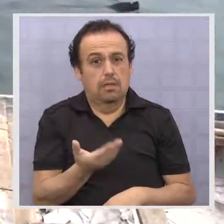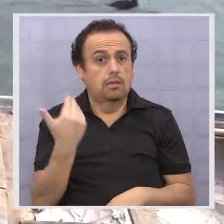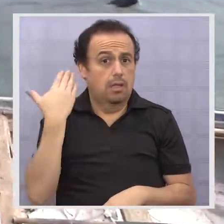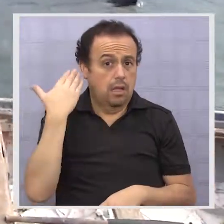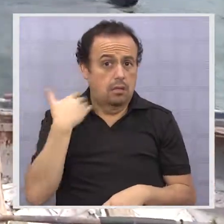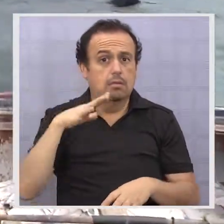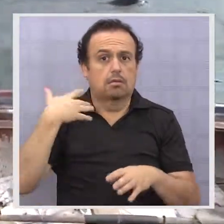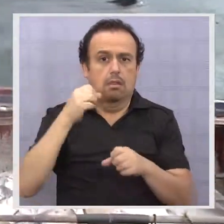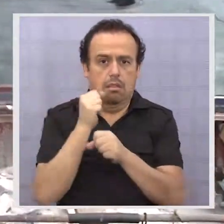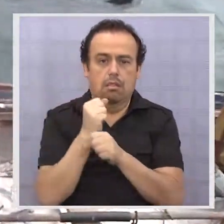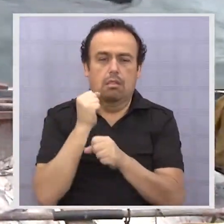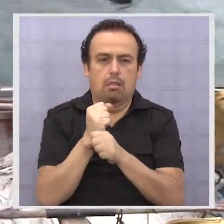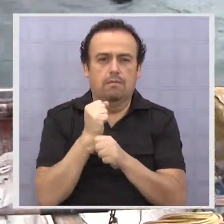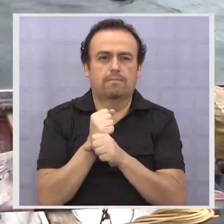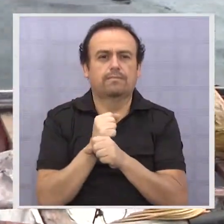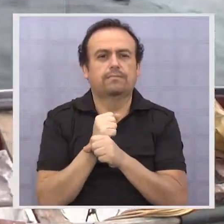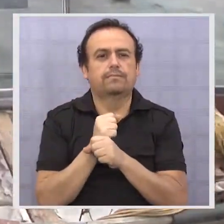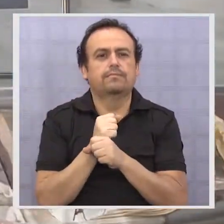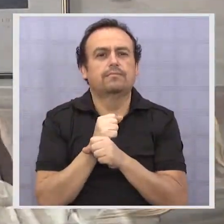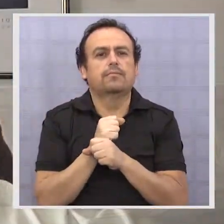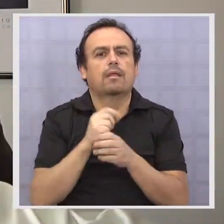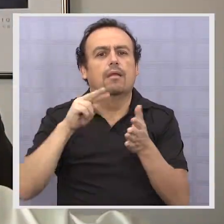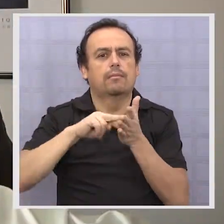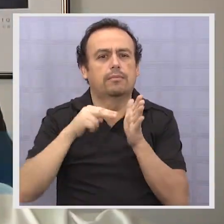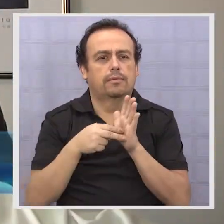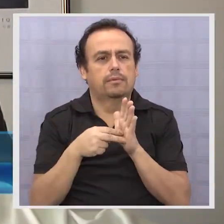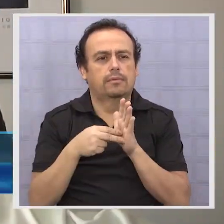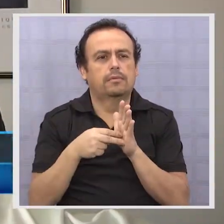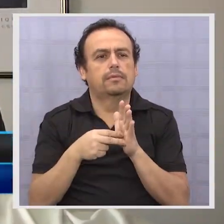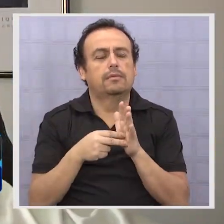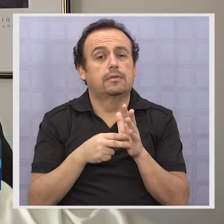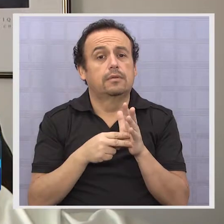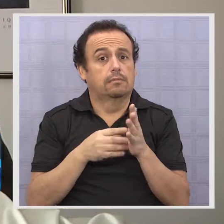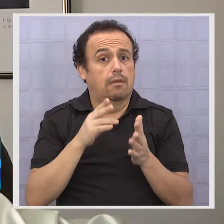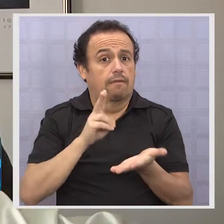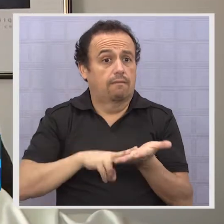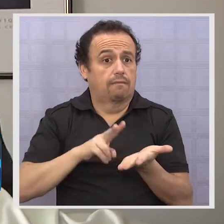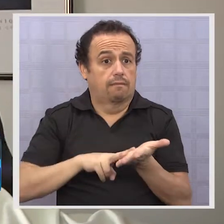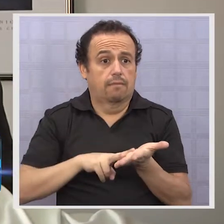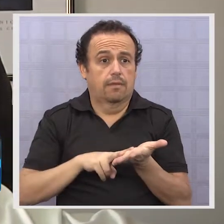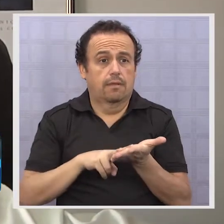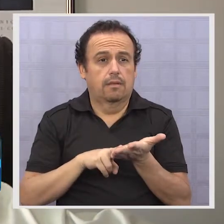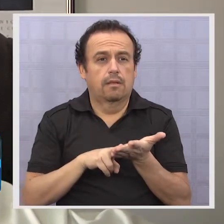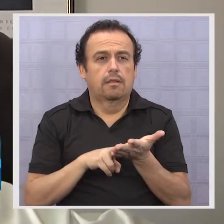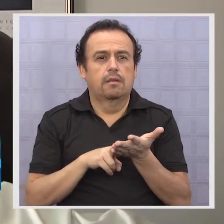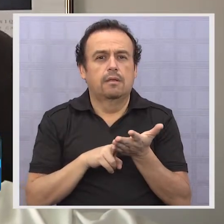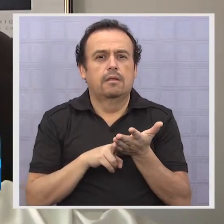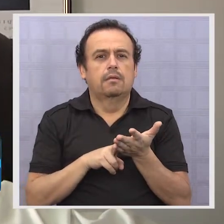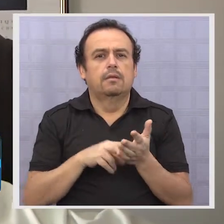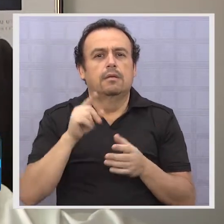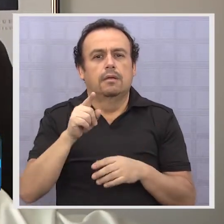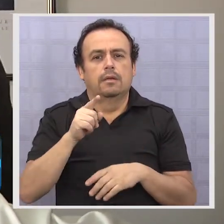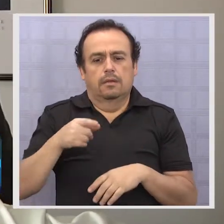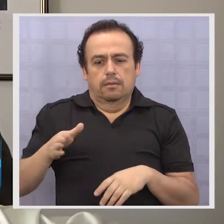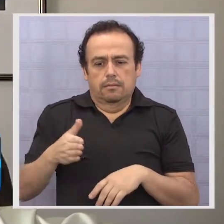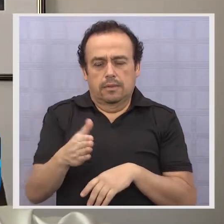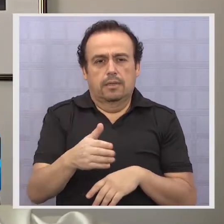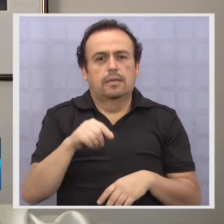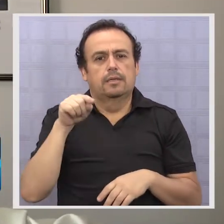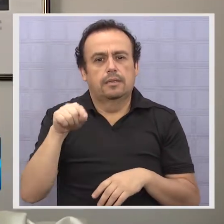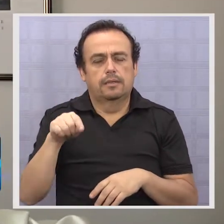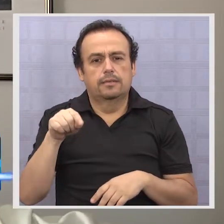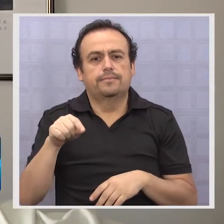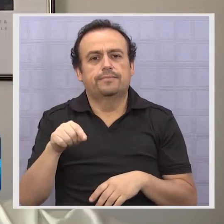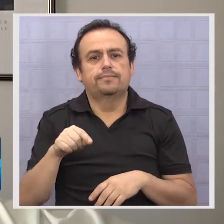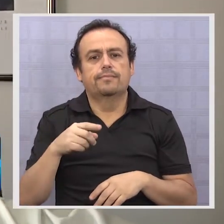tiempo estamos trabajando respecto a la problemática, porque la verdad es que es una problemática, que es la interferencia entre la pesca artesanal y